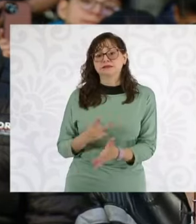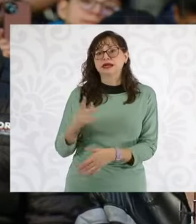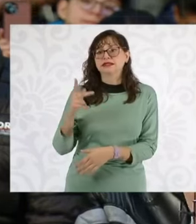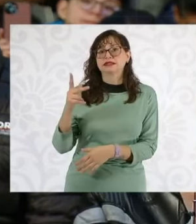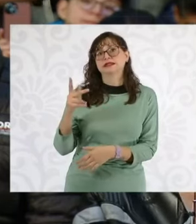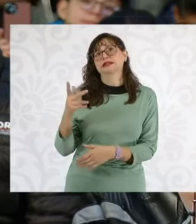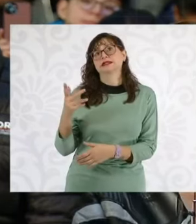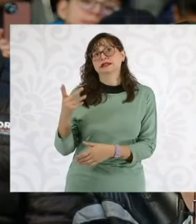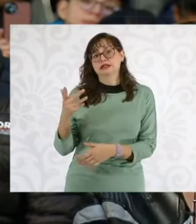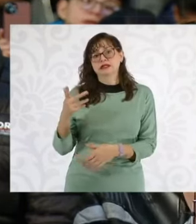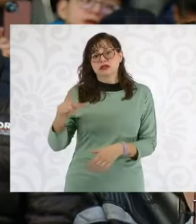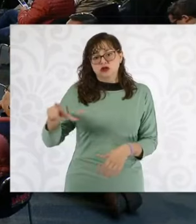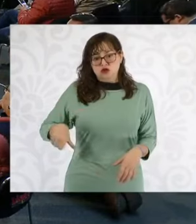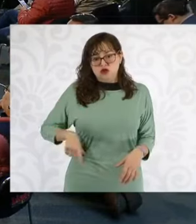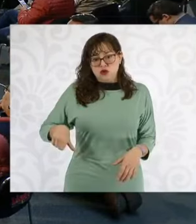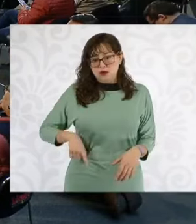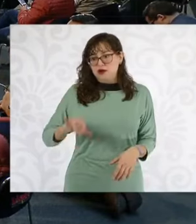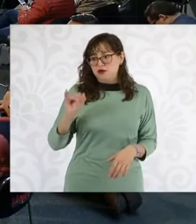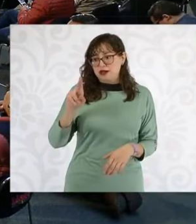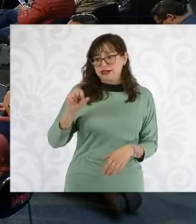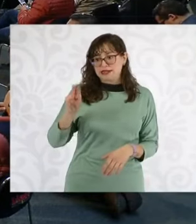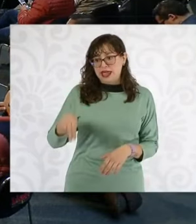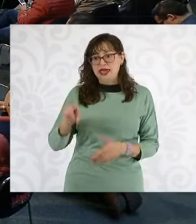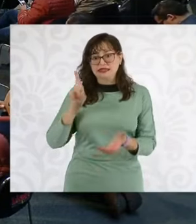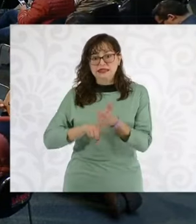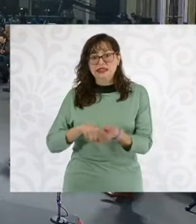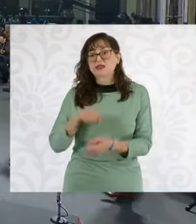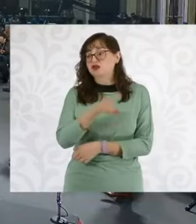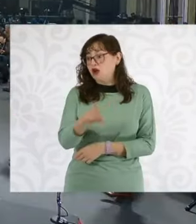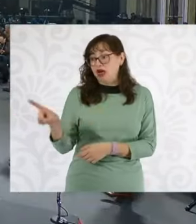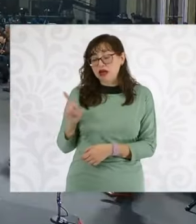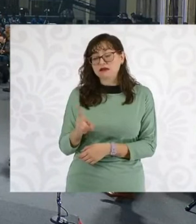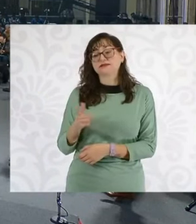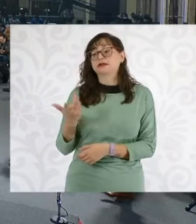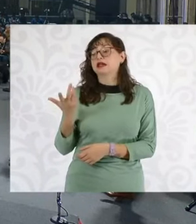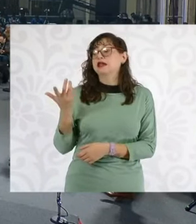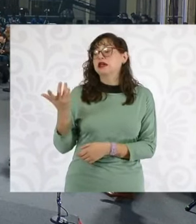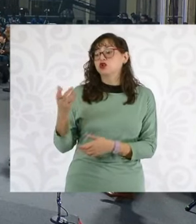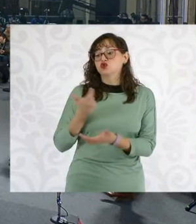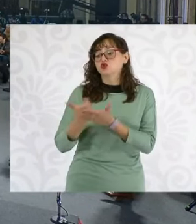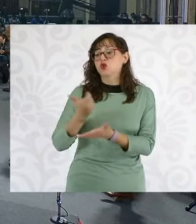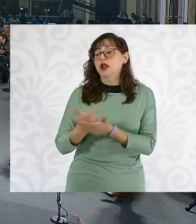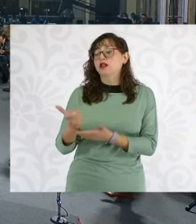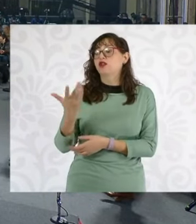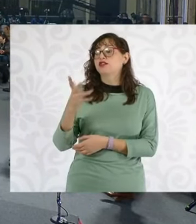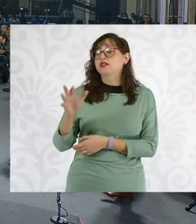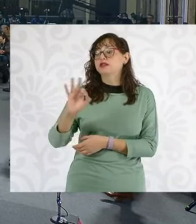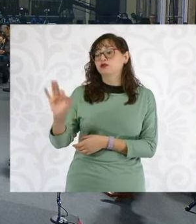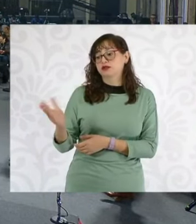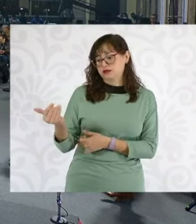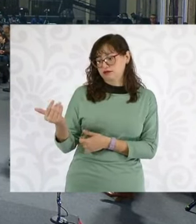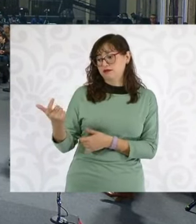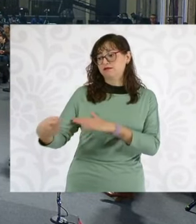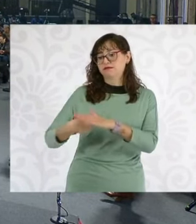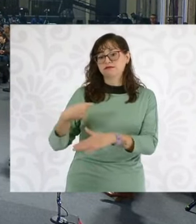propios funcionarios del INAI, donde se les cobraba entre el 10 y el 60% de su sueldo para poder seguir